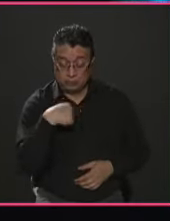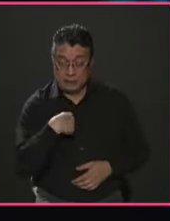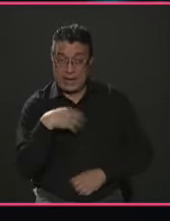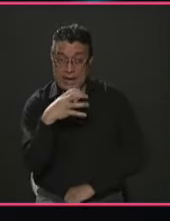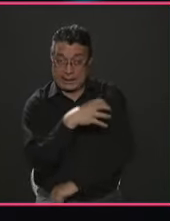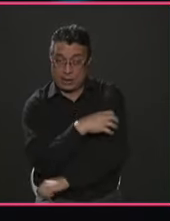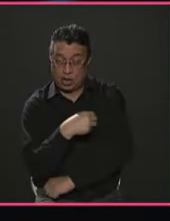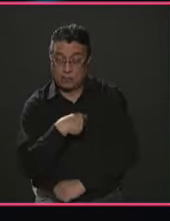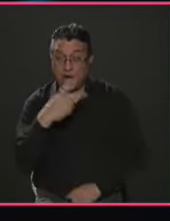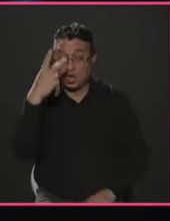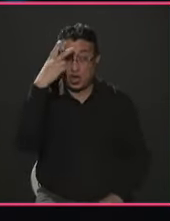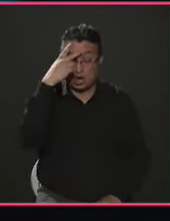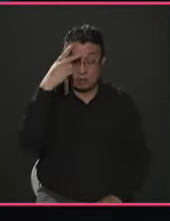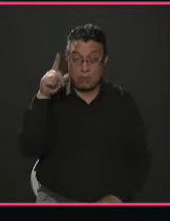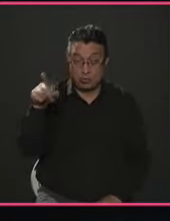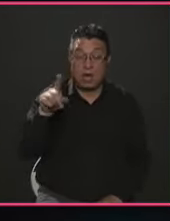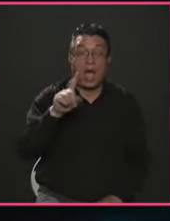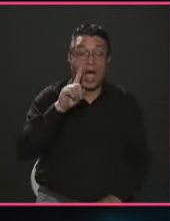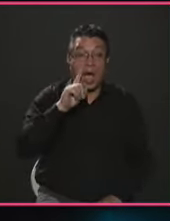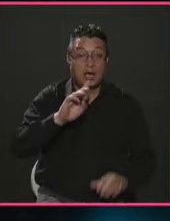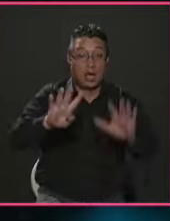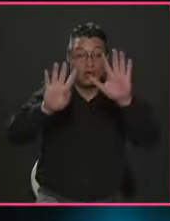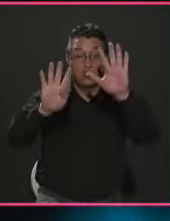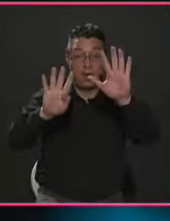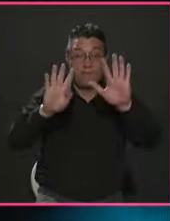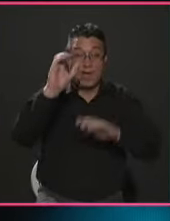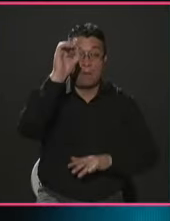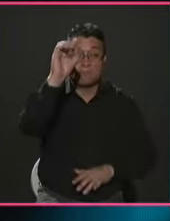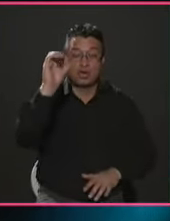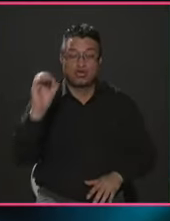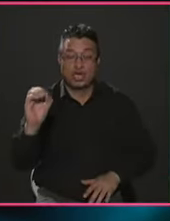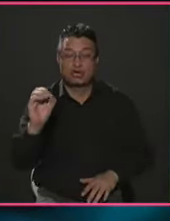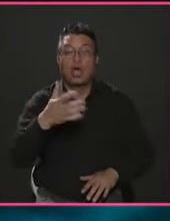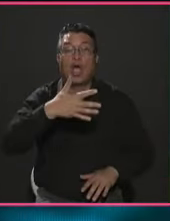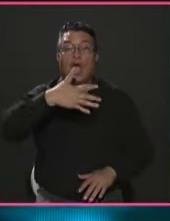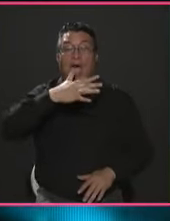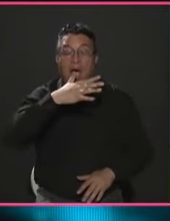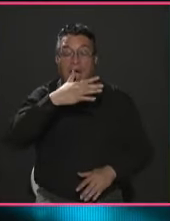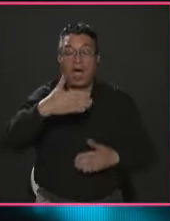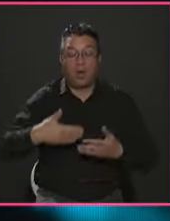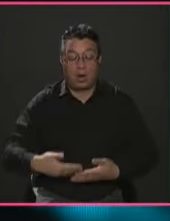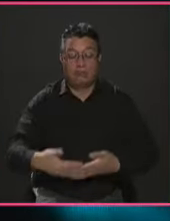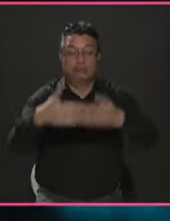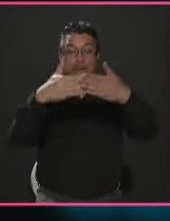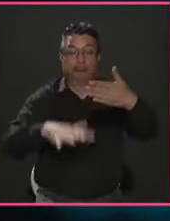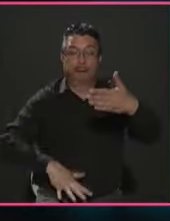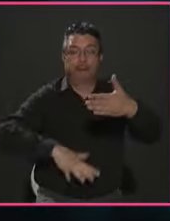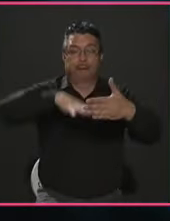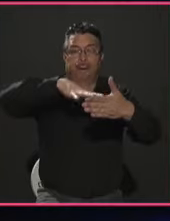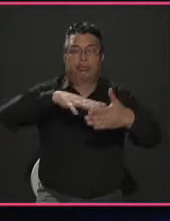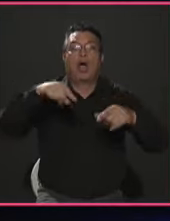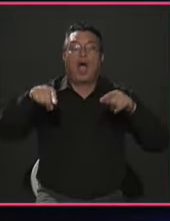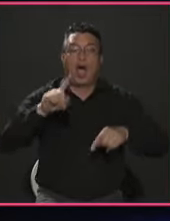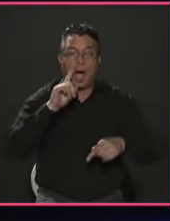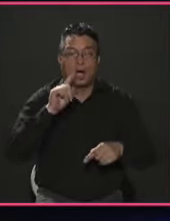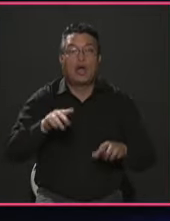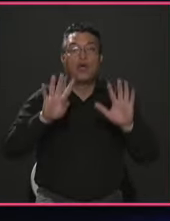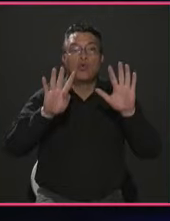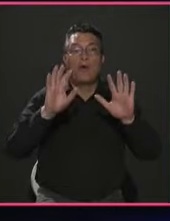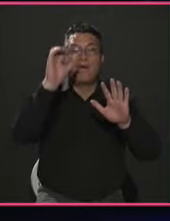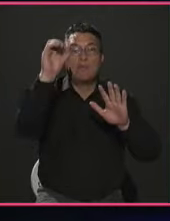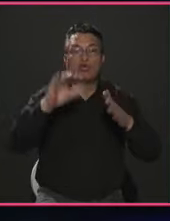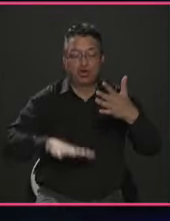coquimbo hay 9% de agua embalsada los embalses hoy día tienen un